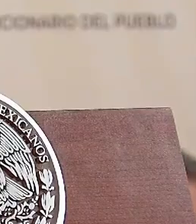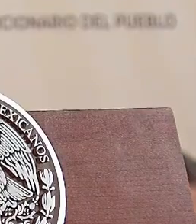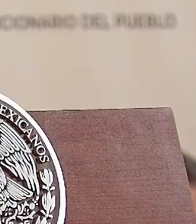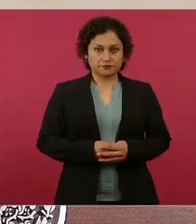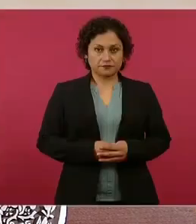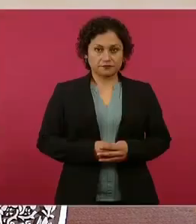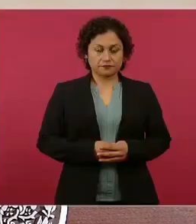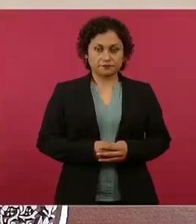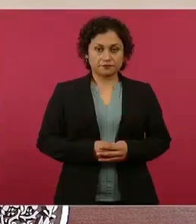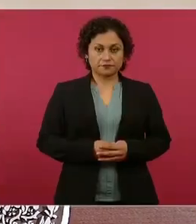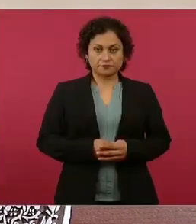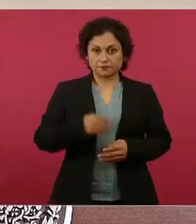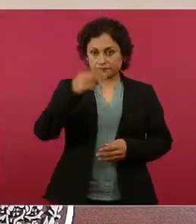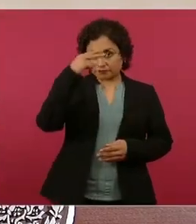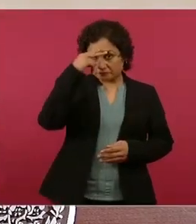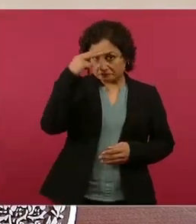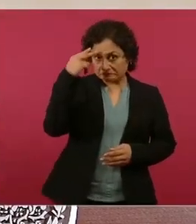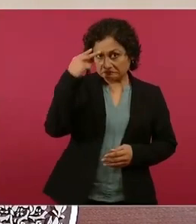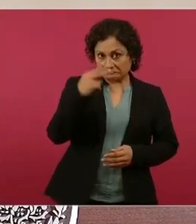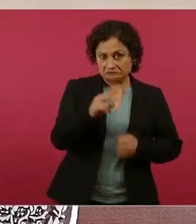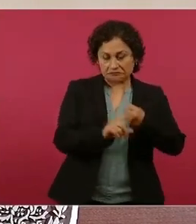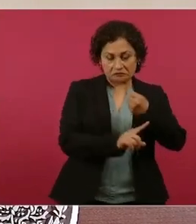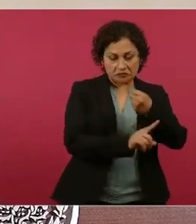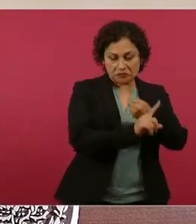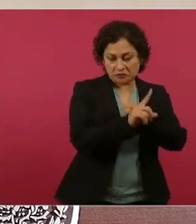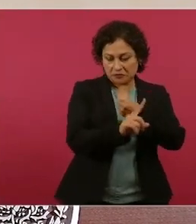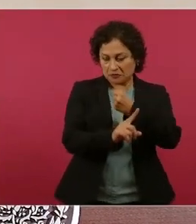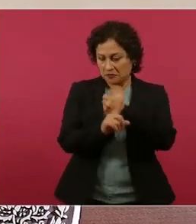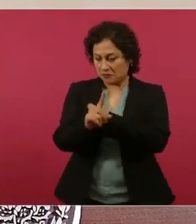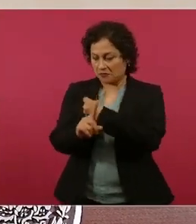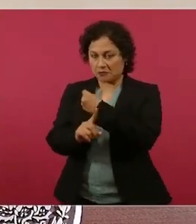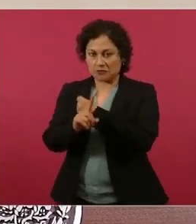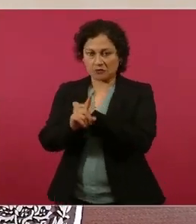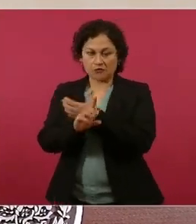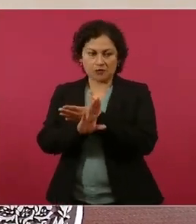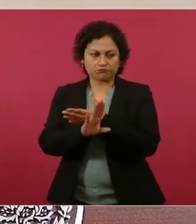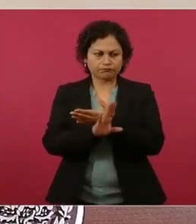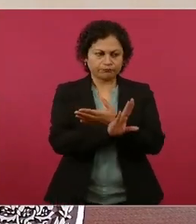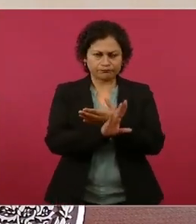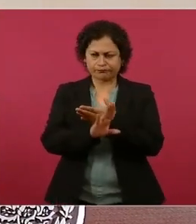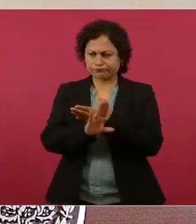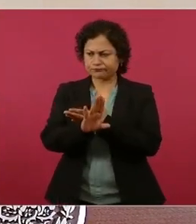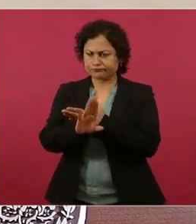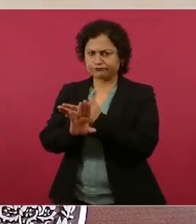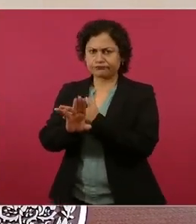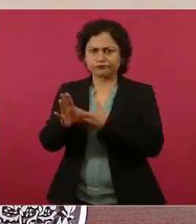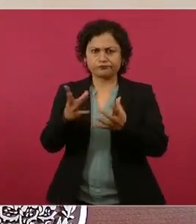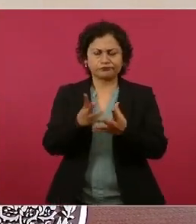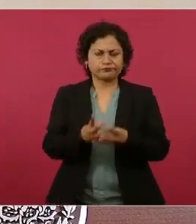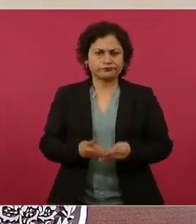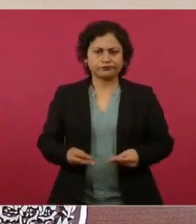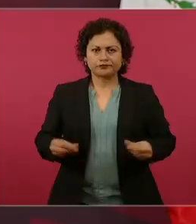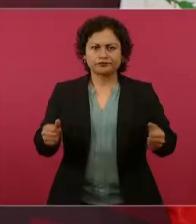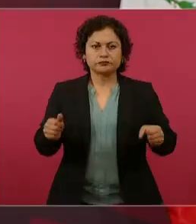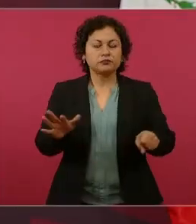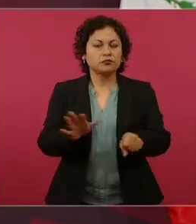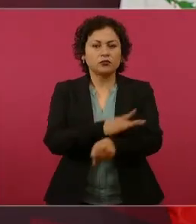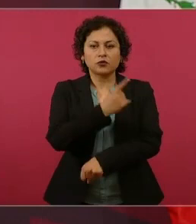culturas, que vienen de lejos, porque somos herederos de las grandes